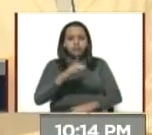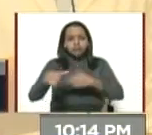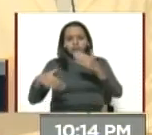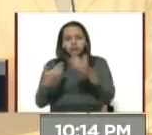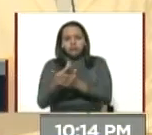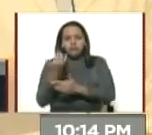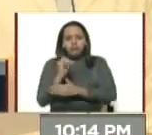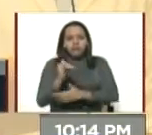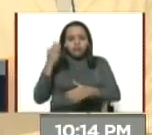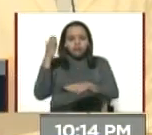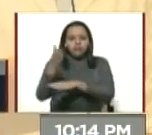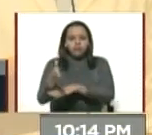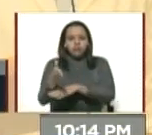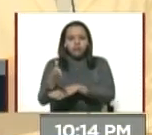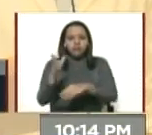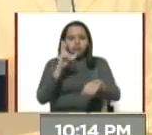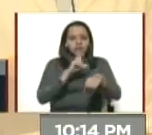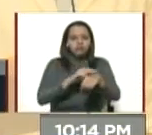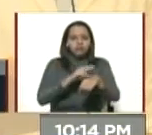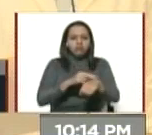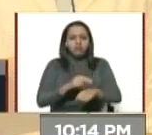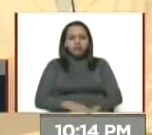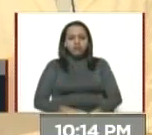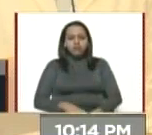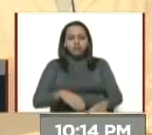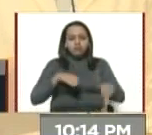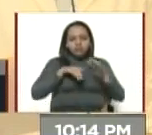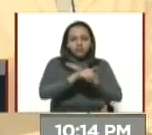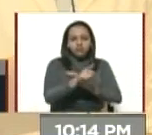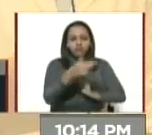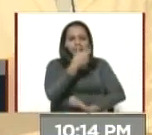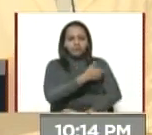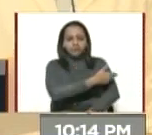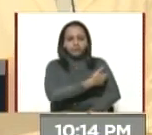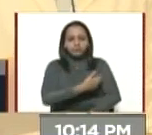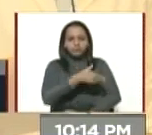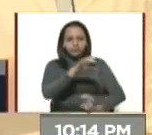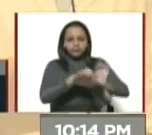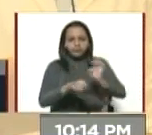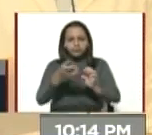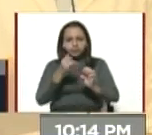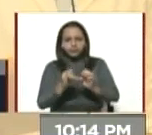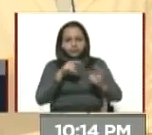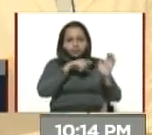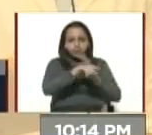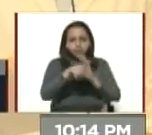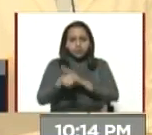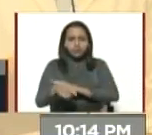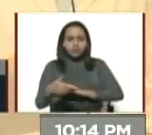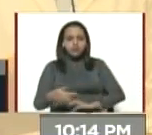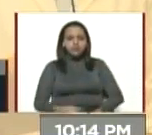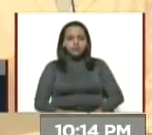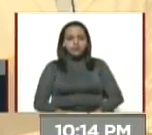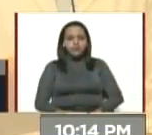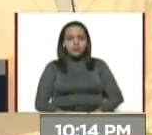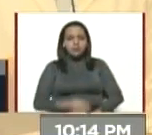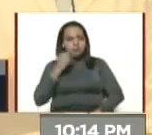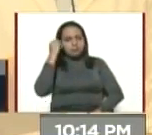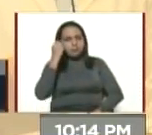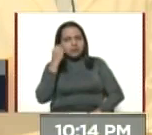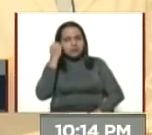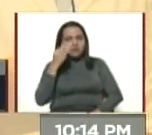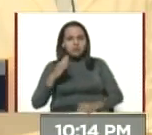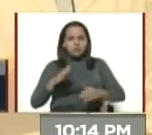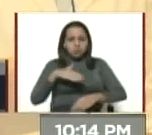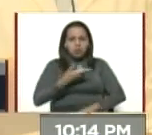ella consulte, o ella acudió a un hospital centinela, fue evaluada y fue ingresada de inmediato por una sospecha muy franca